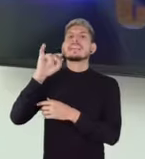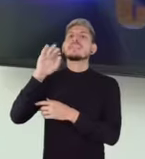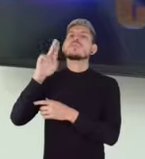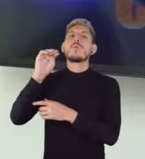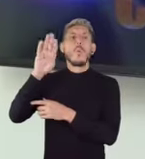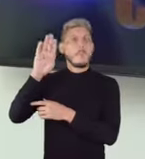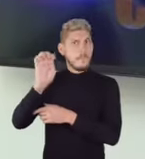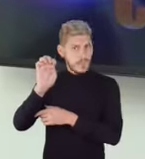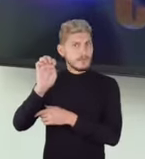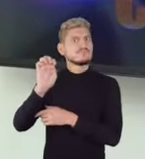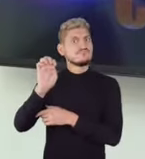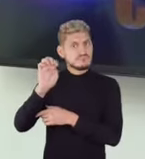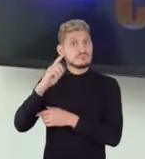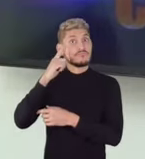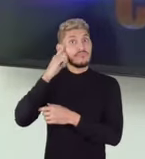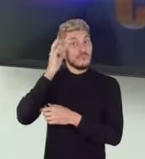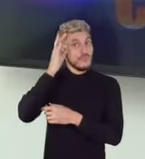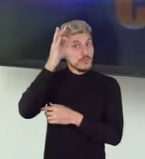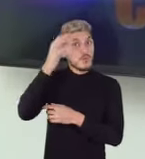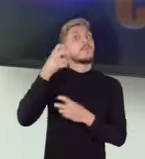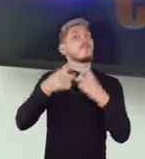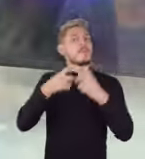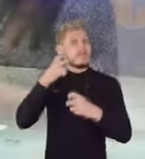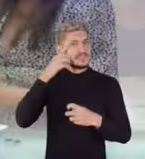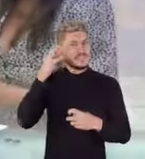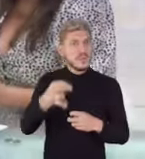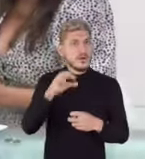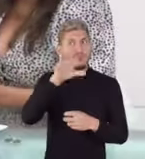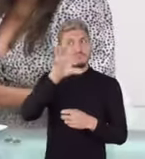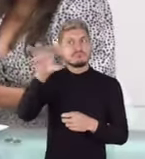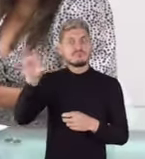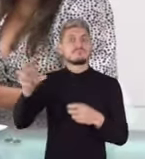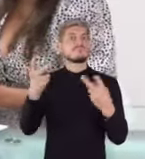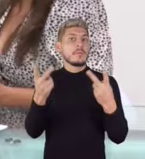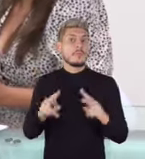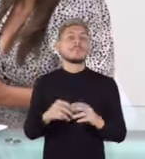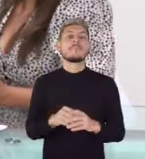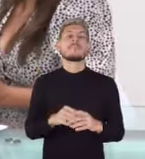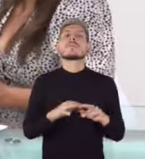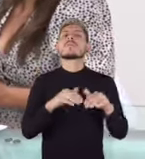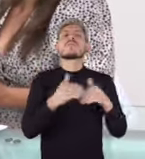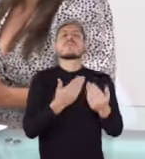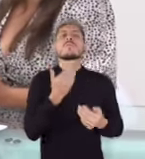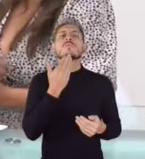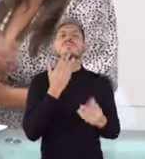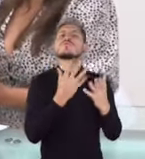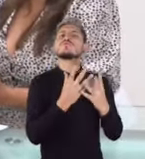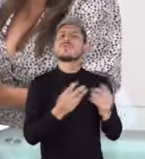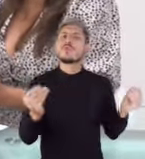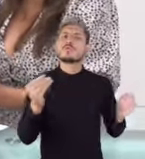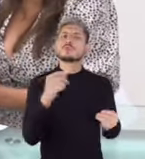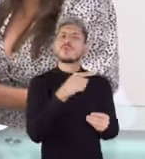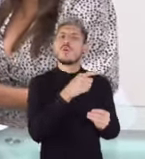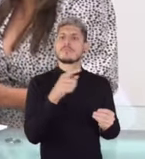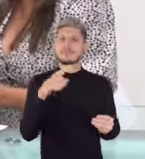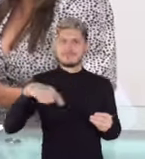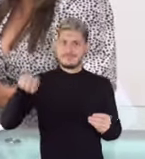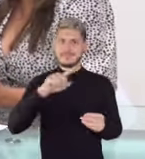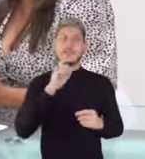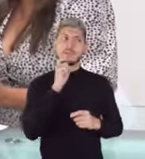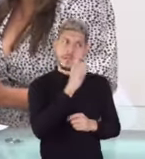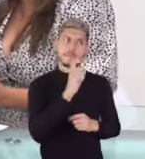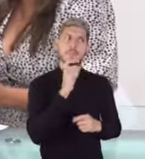haber muchos problemas más en el futuro. Bueno, ¿y cuál es la solución que ha dado el municipio ante las múltiples quejas que ustedes